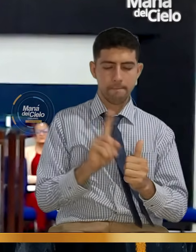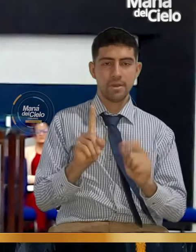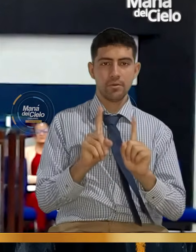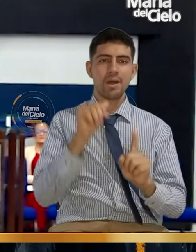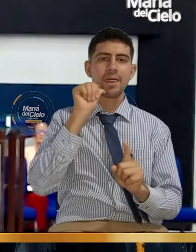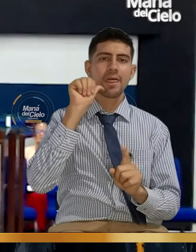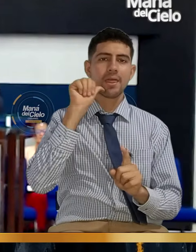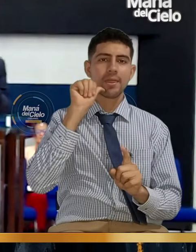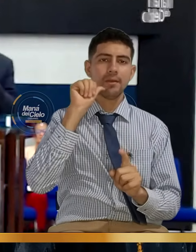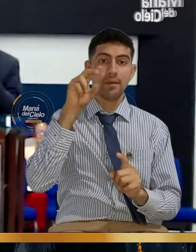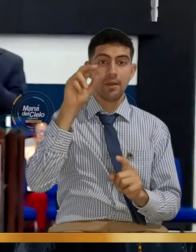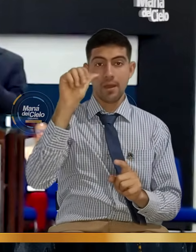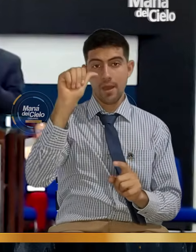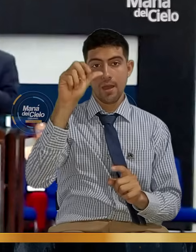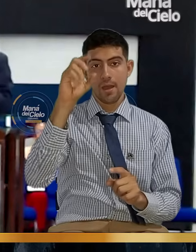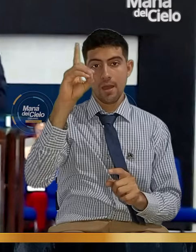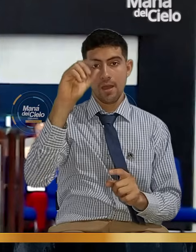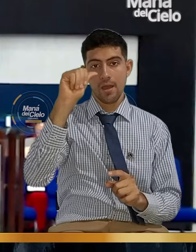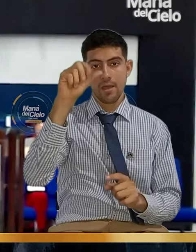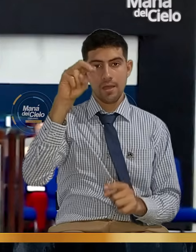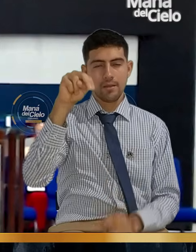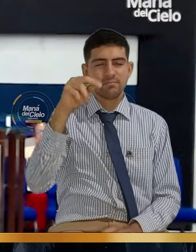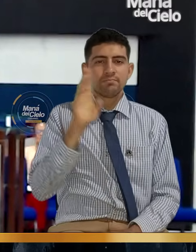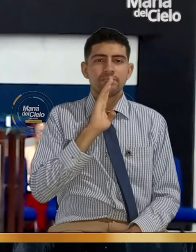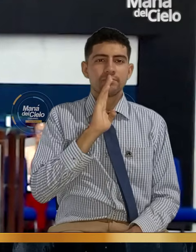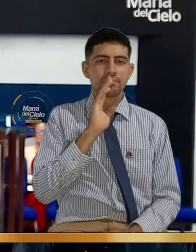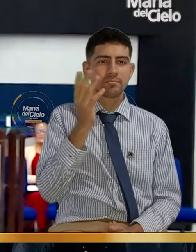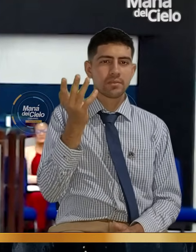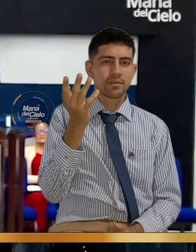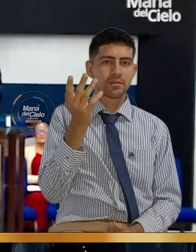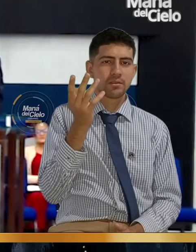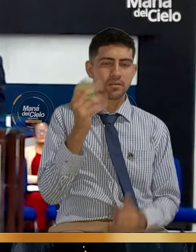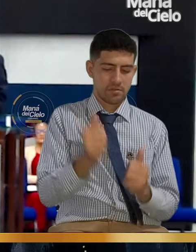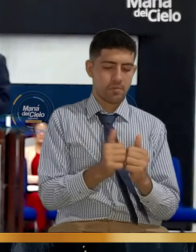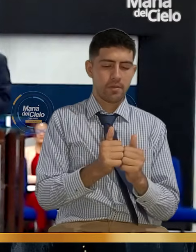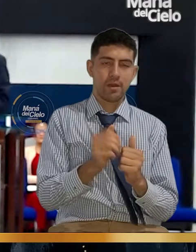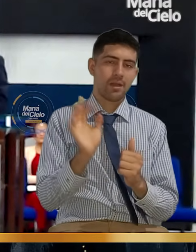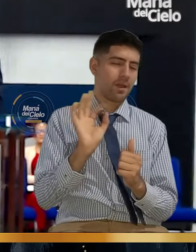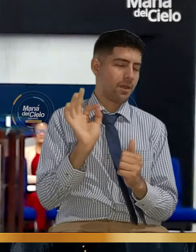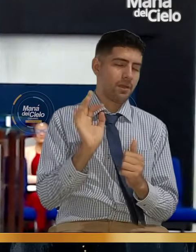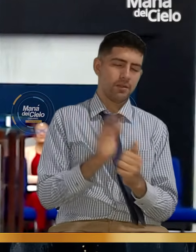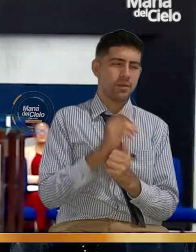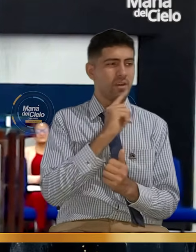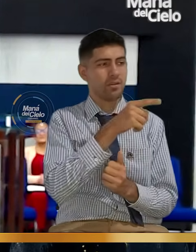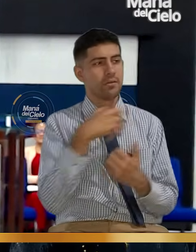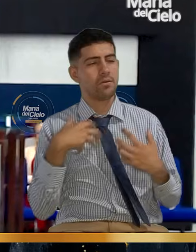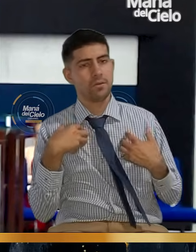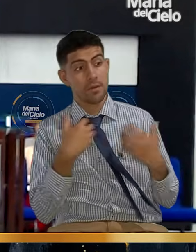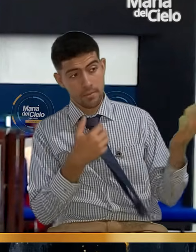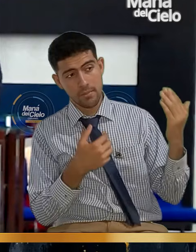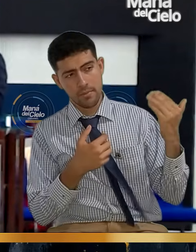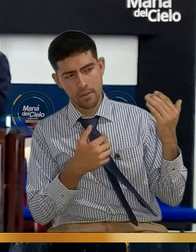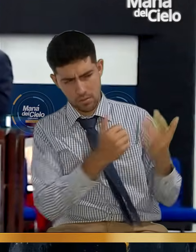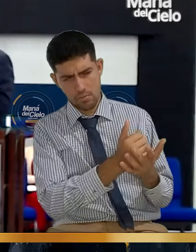de él una costilla y le hizo una mujer, que cuando Adán despertó y la vio, no le dijo vaca,